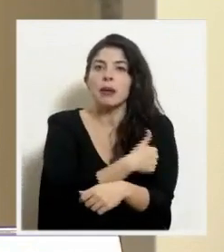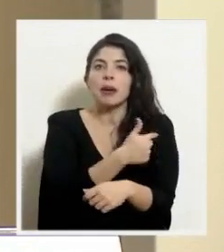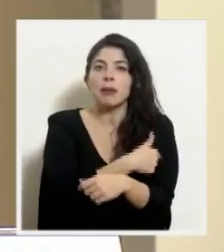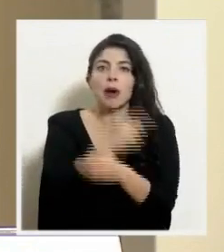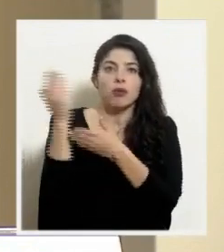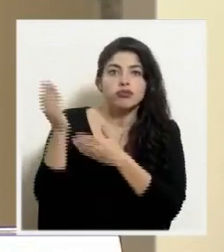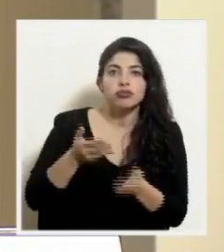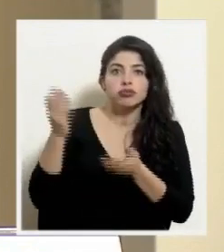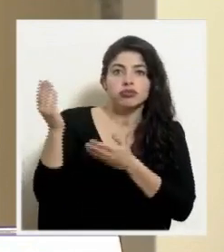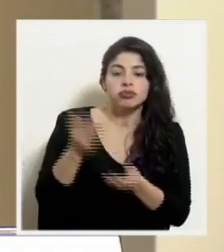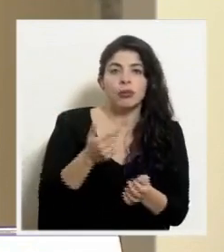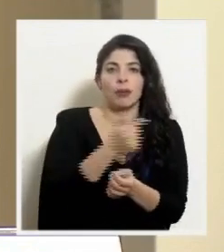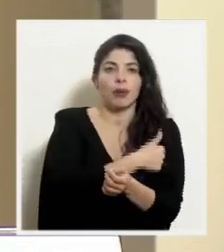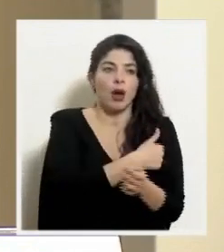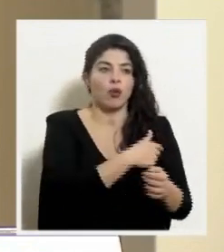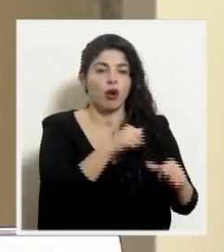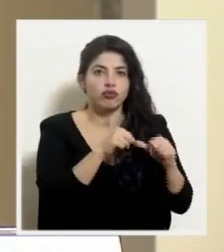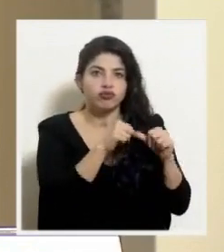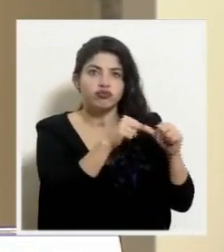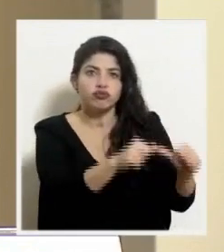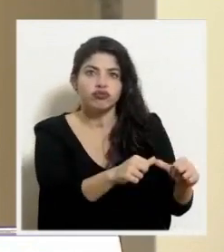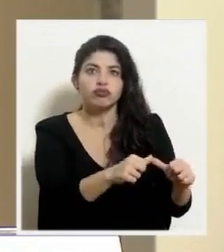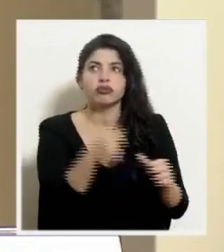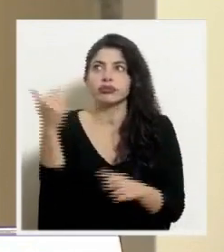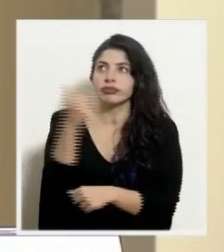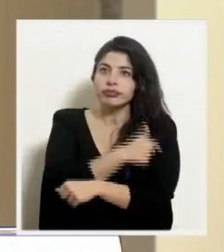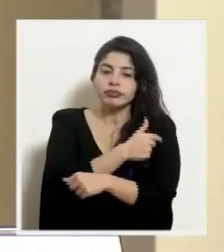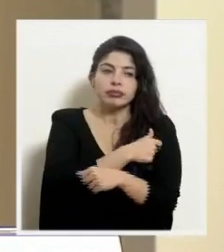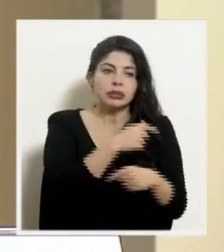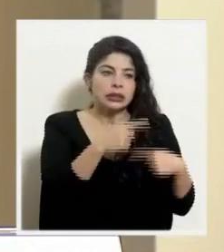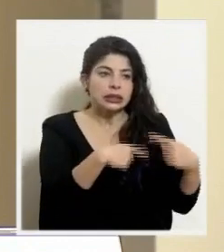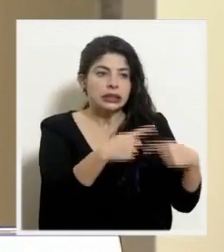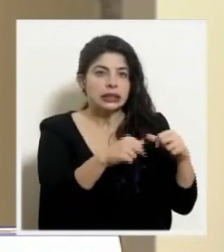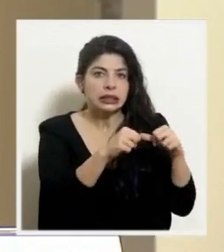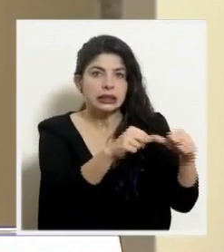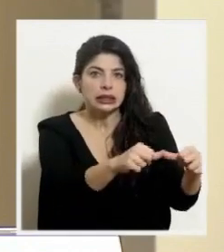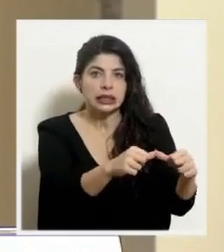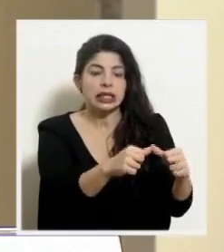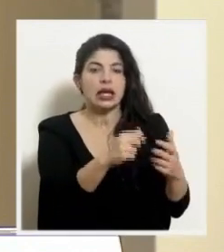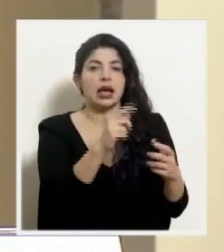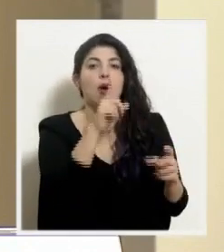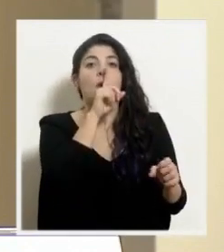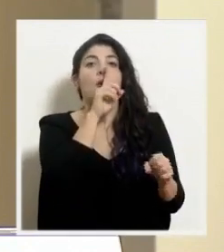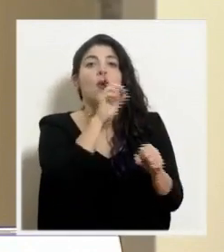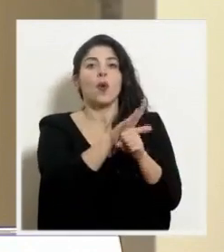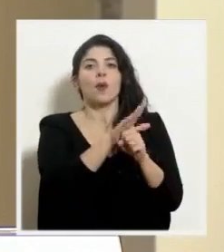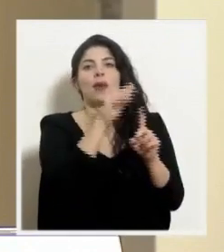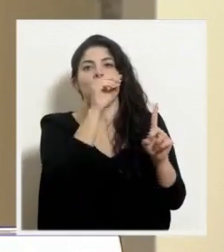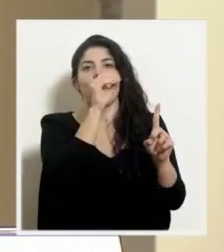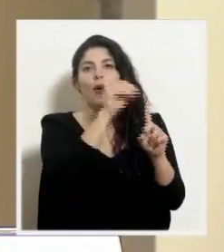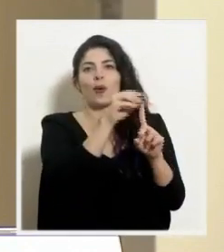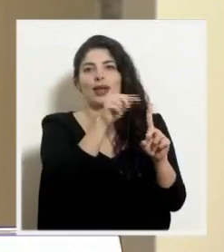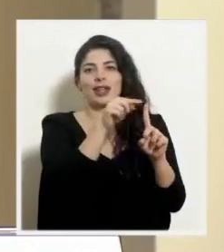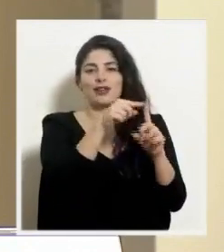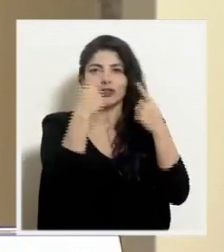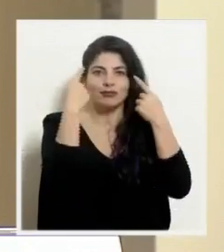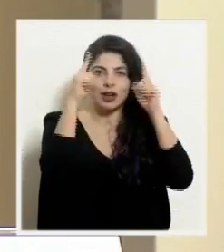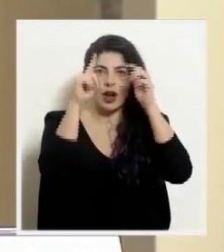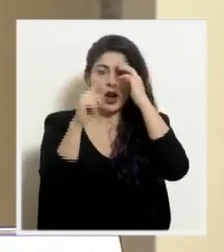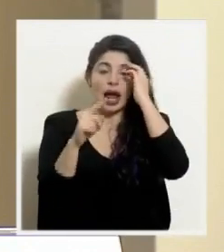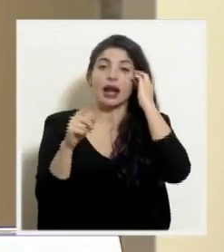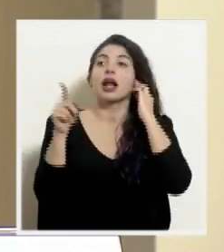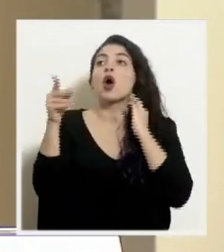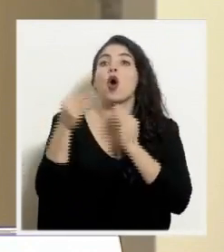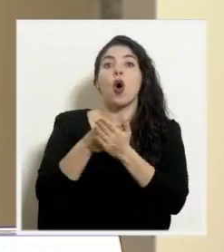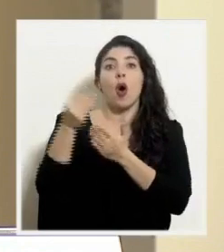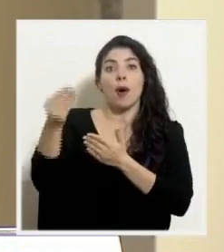sigan llegando al país las dosis y cumplir los objetivos que se han trazado. Esta compra nos